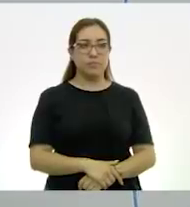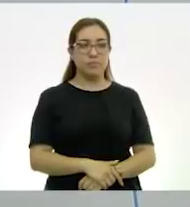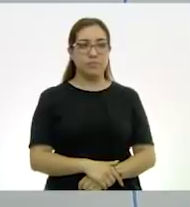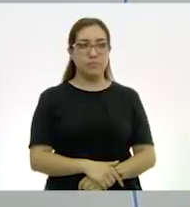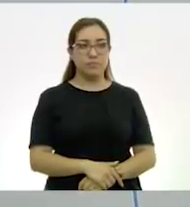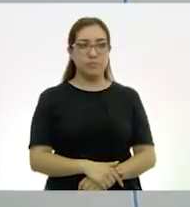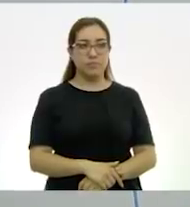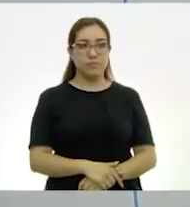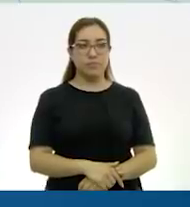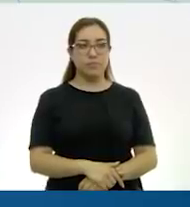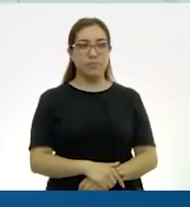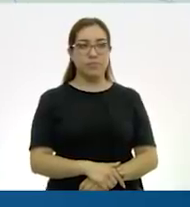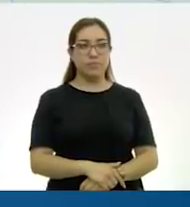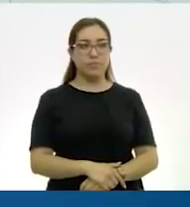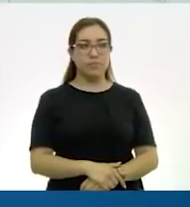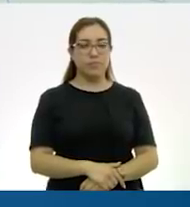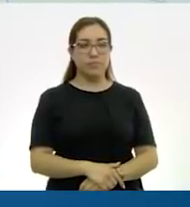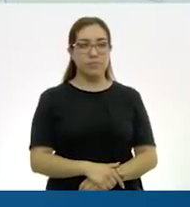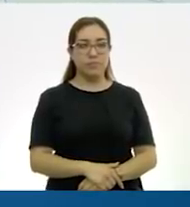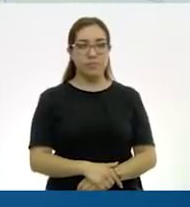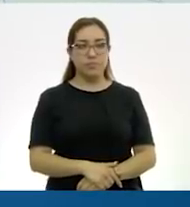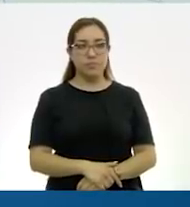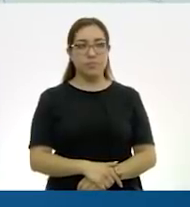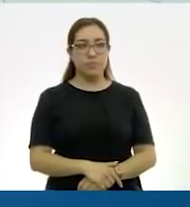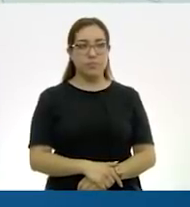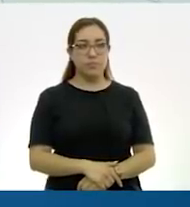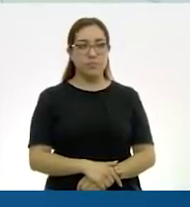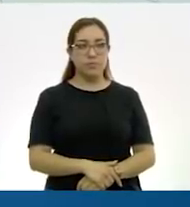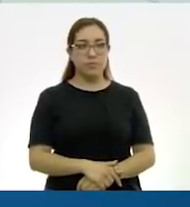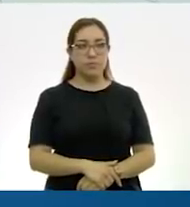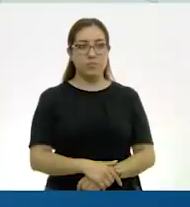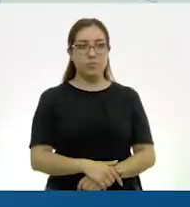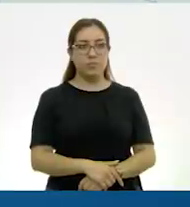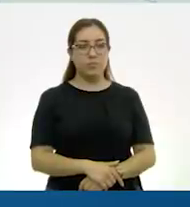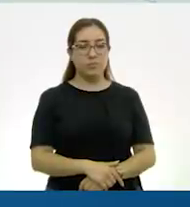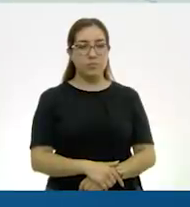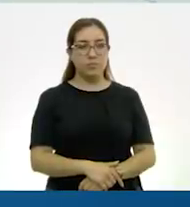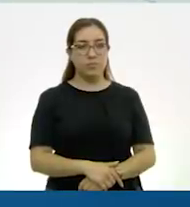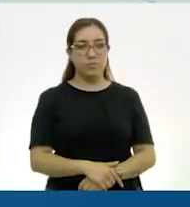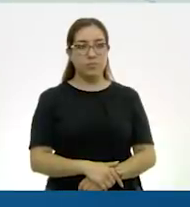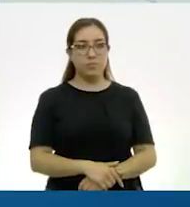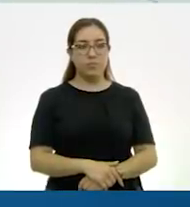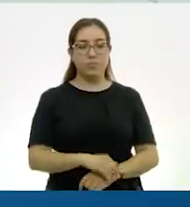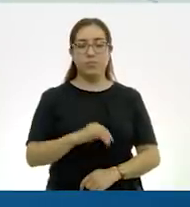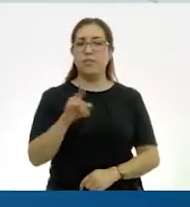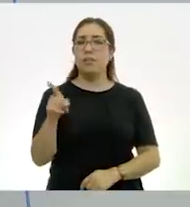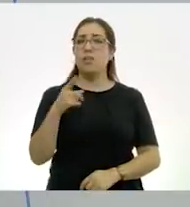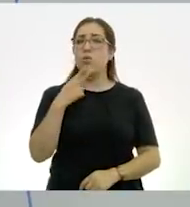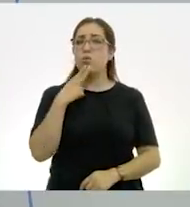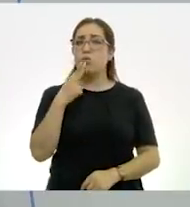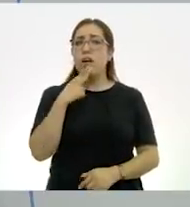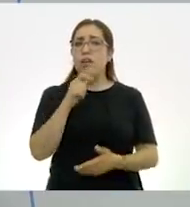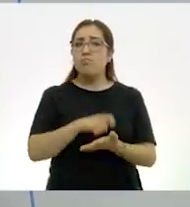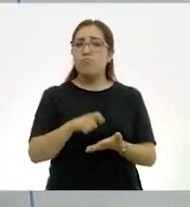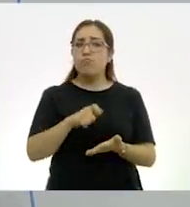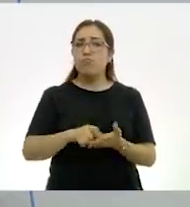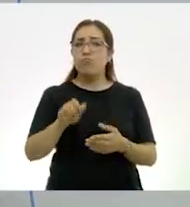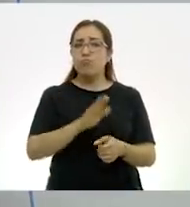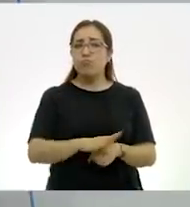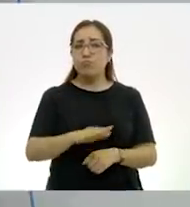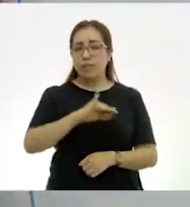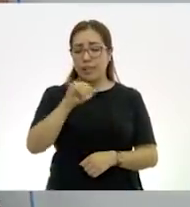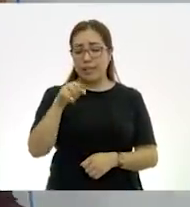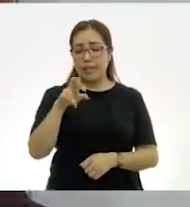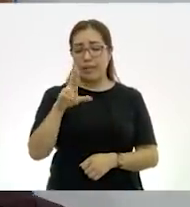la egipcia Y su escritura era era jeroglífica. jeroglífica.